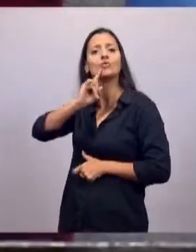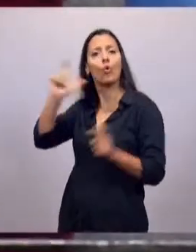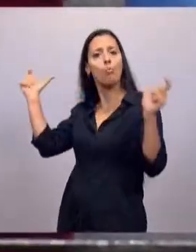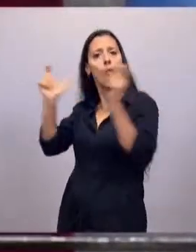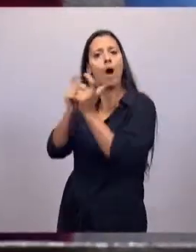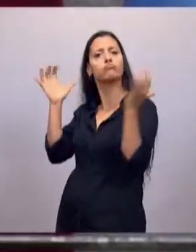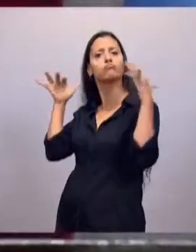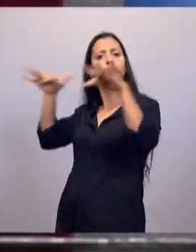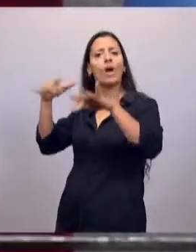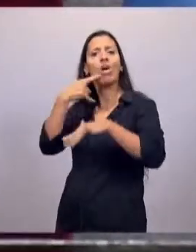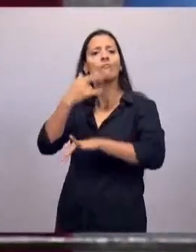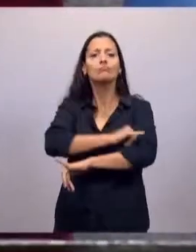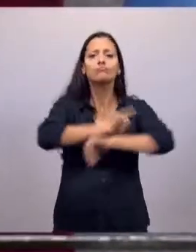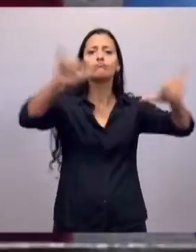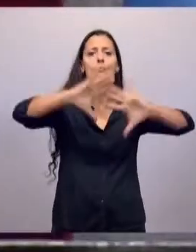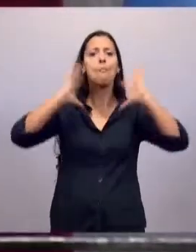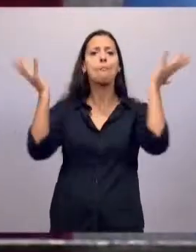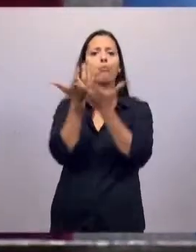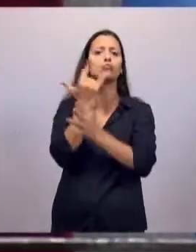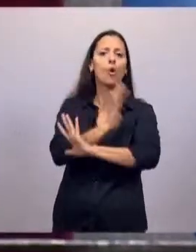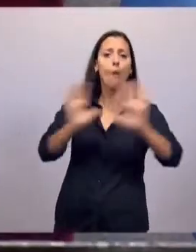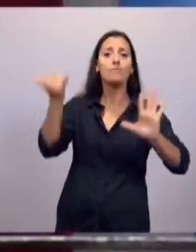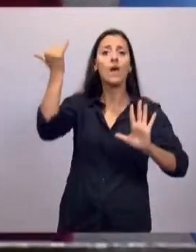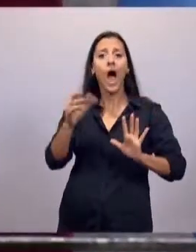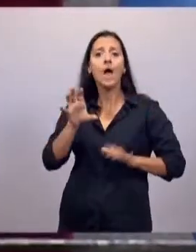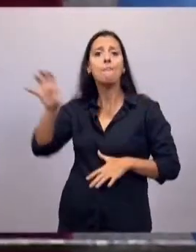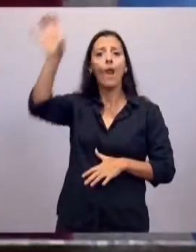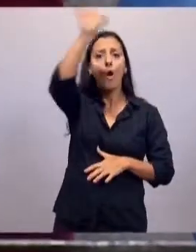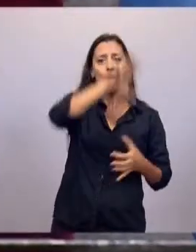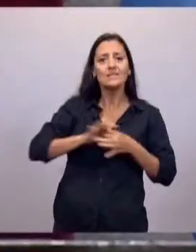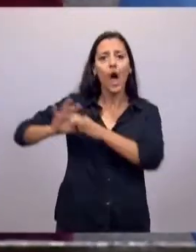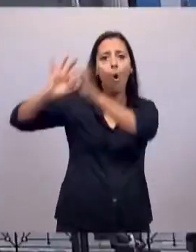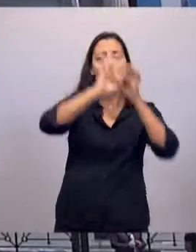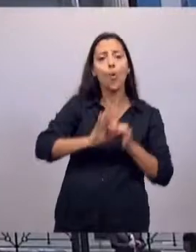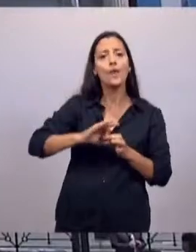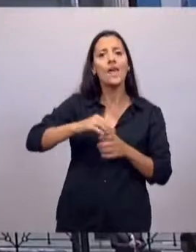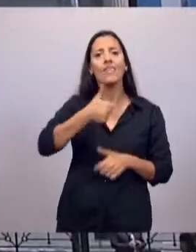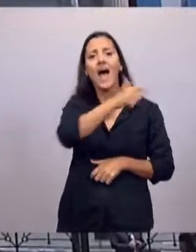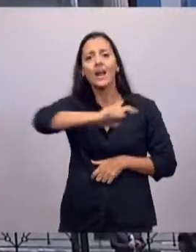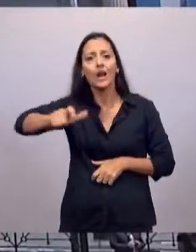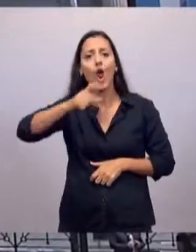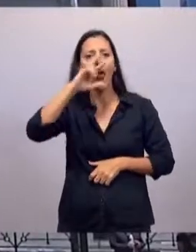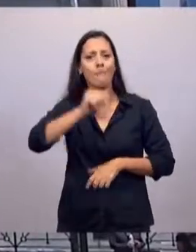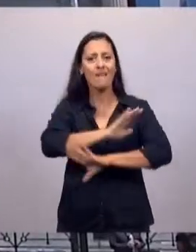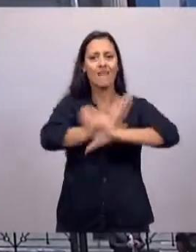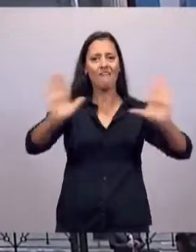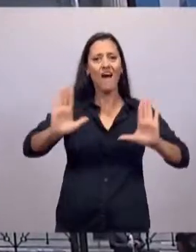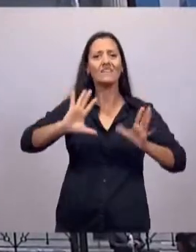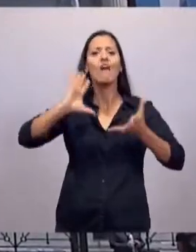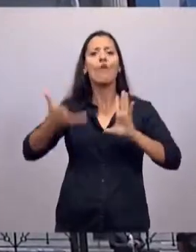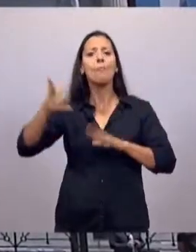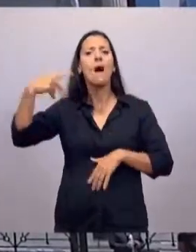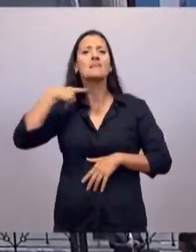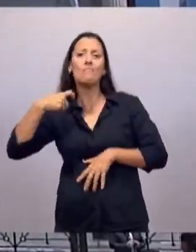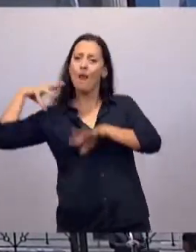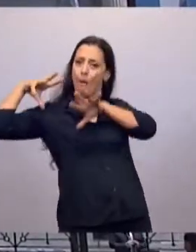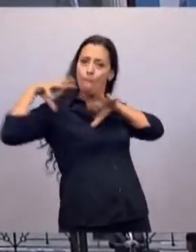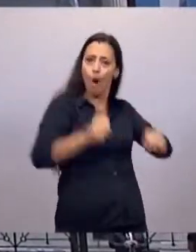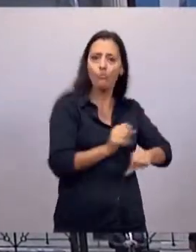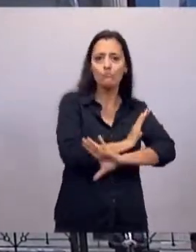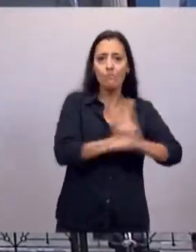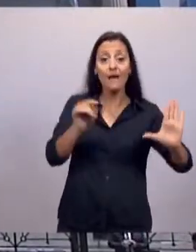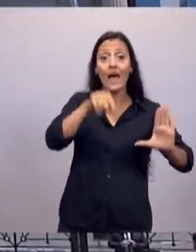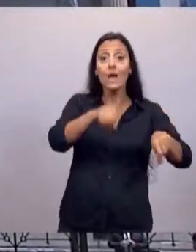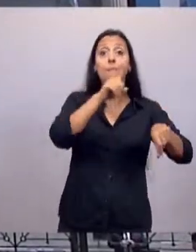le dijeron al mundo que las Provincias Unidas del Río de la Plata no eran más una colonia española y que a partir de